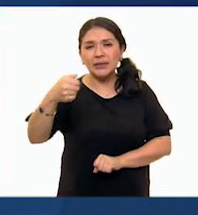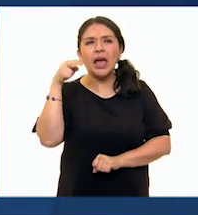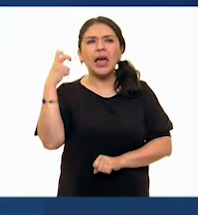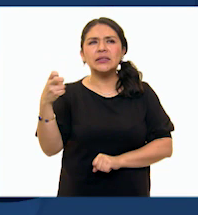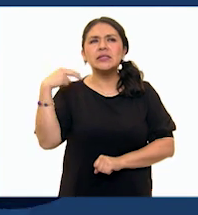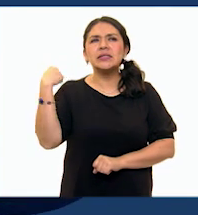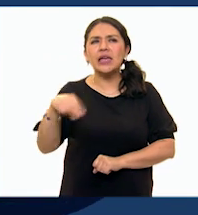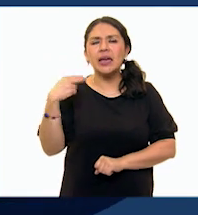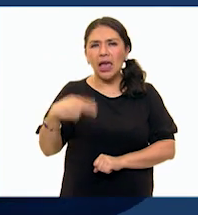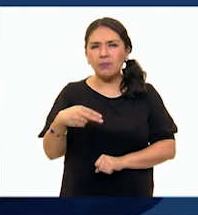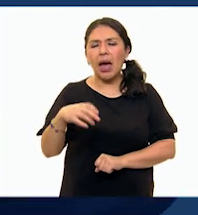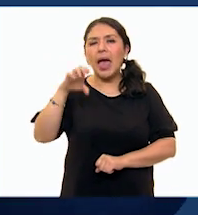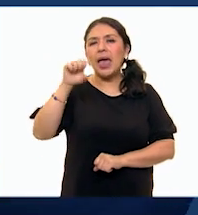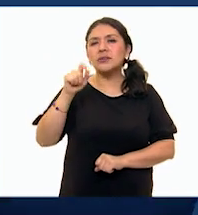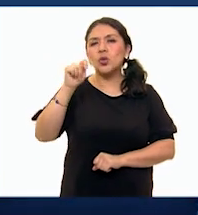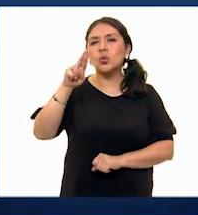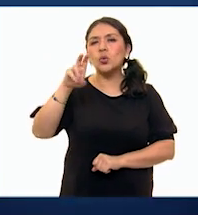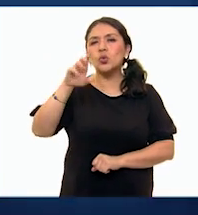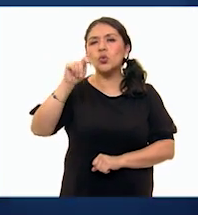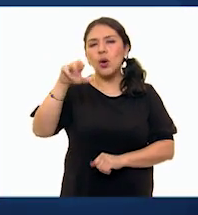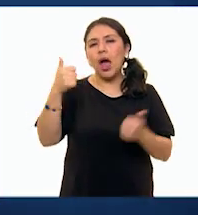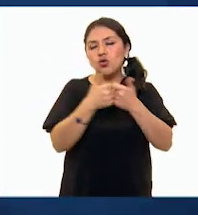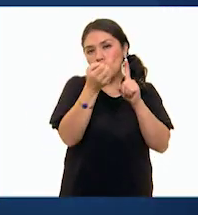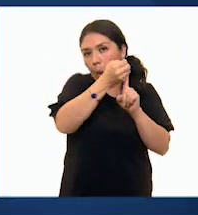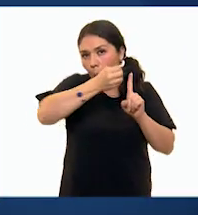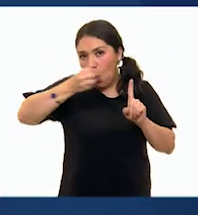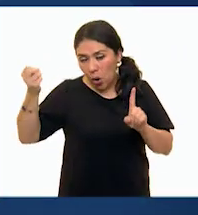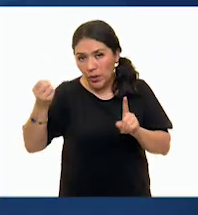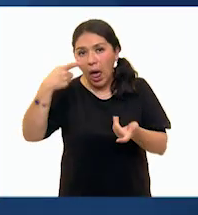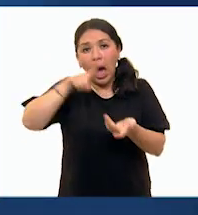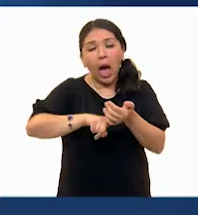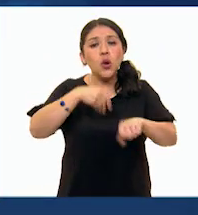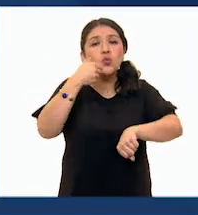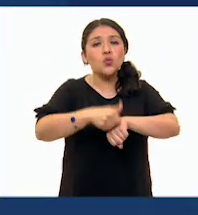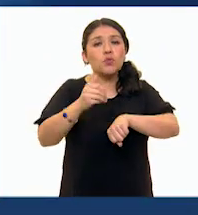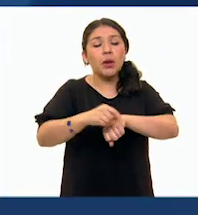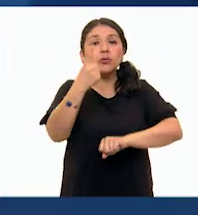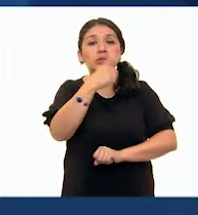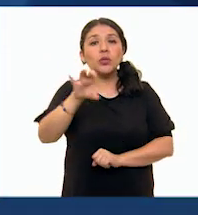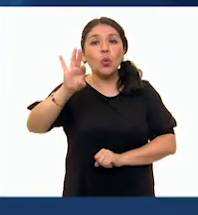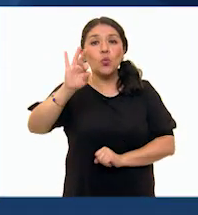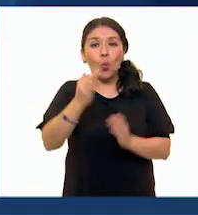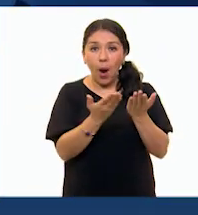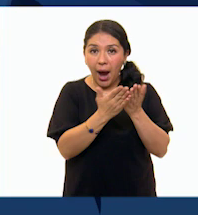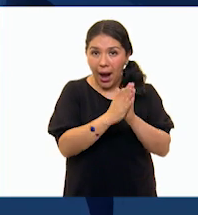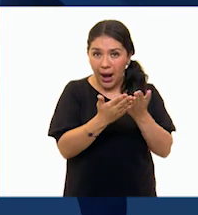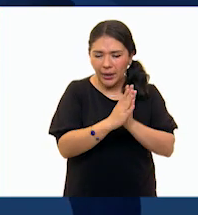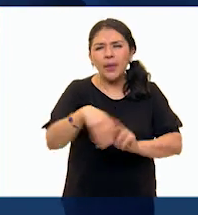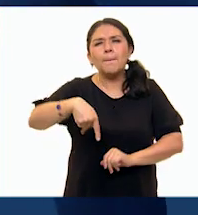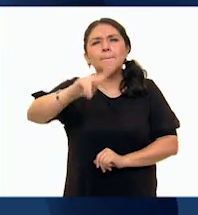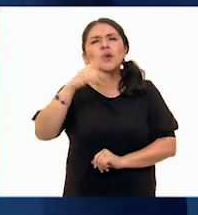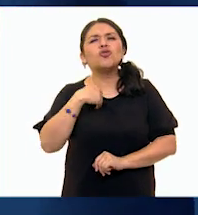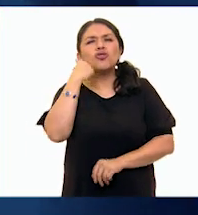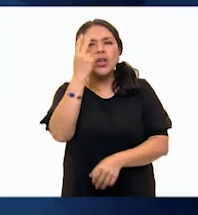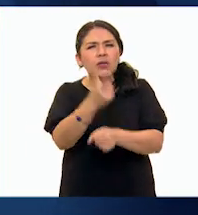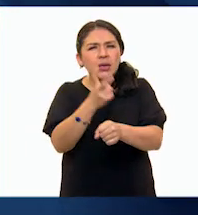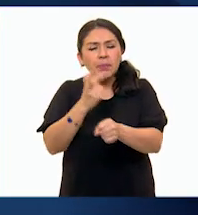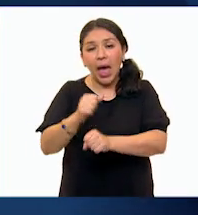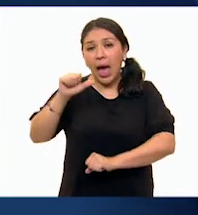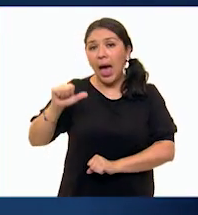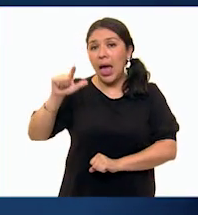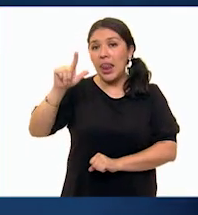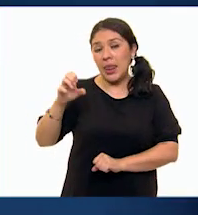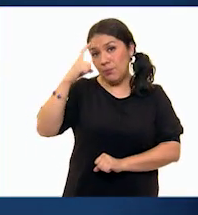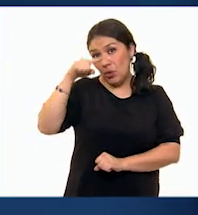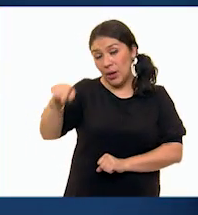llamado estructuras secuenciadas, que está en la página 140. Pero me gustaría invitar a Ale